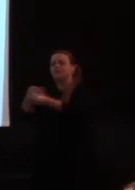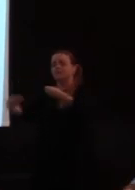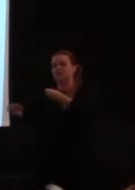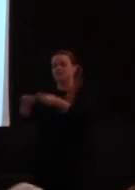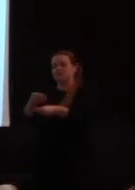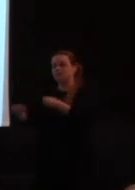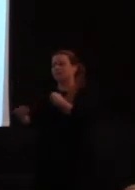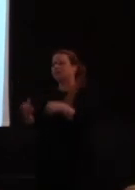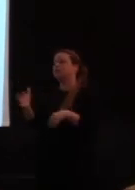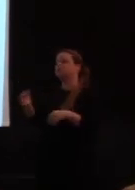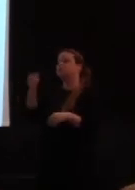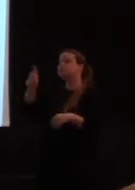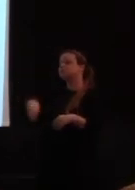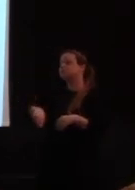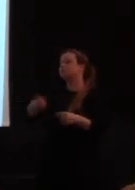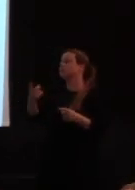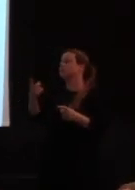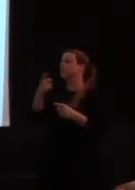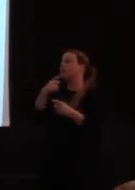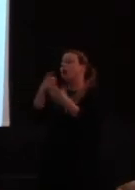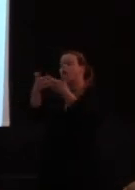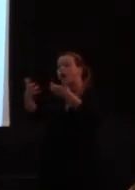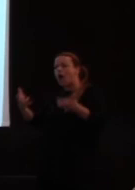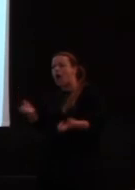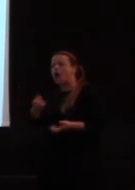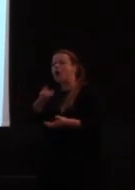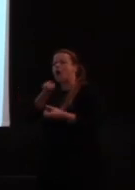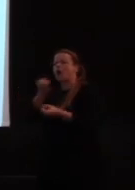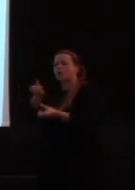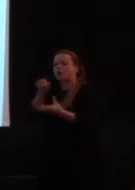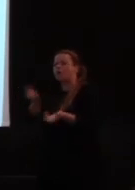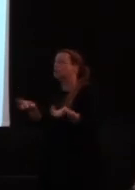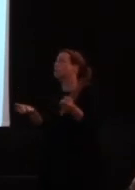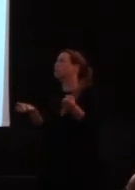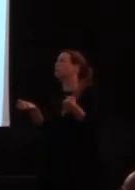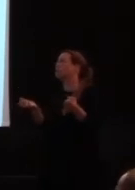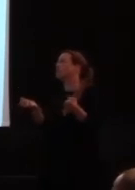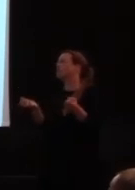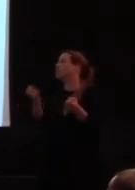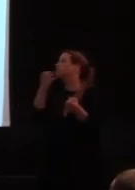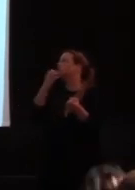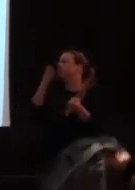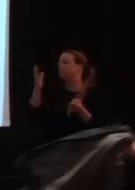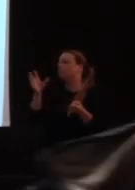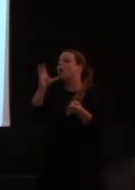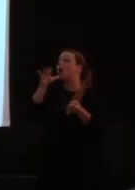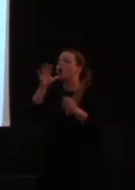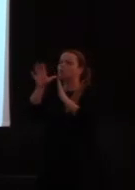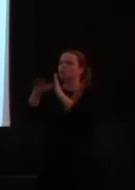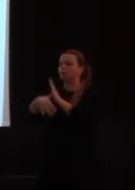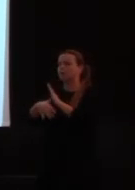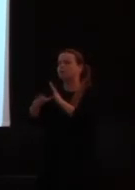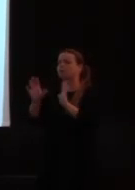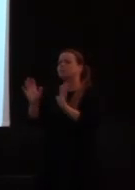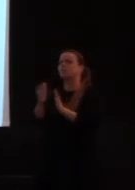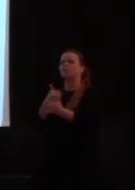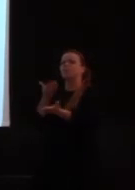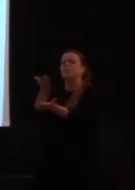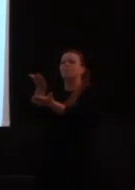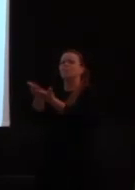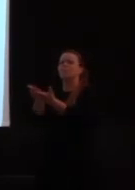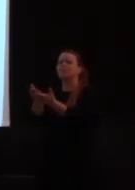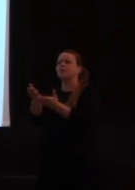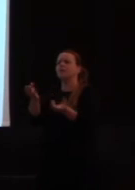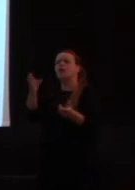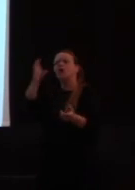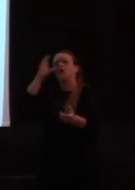la profesión o profesiones a los propios conocimientos, ¿no? Por ejemplo, bueno, ahora es muy tarde, pero solamente os pido que estéis